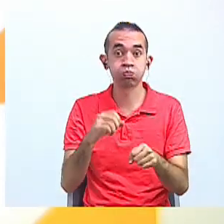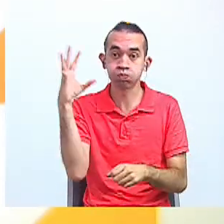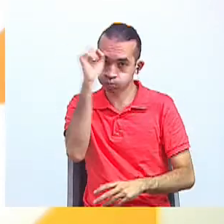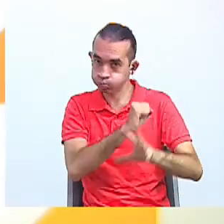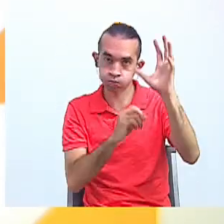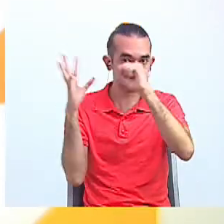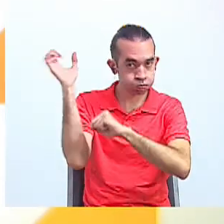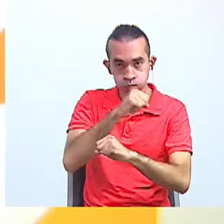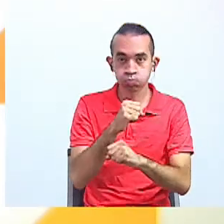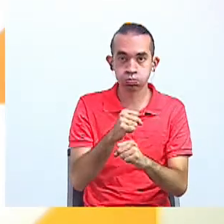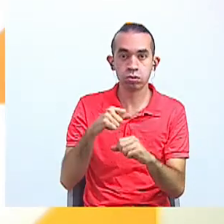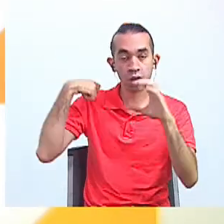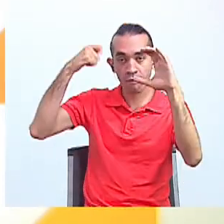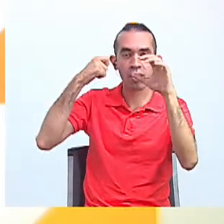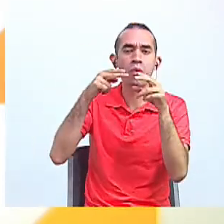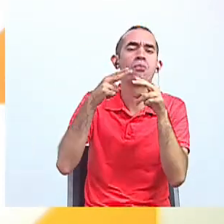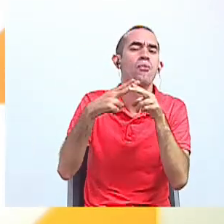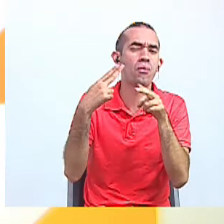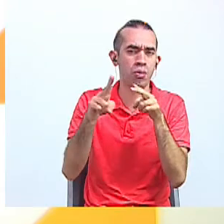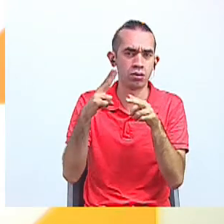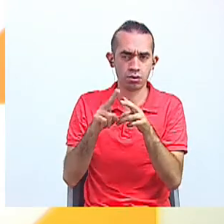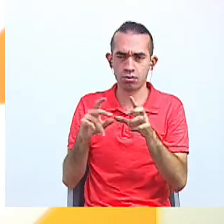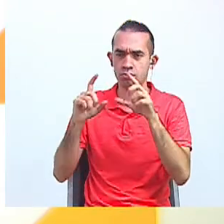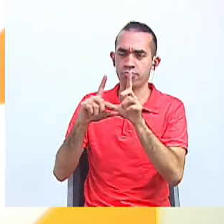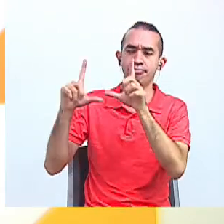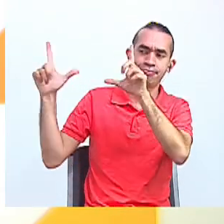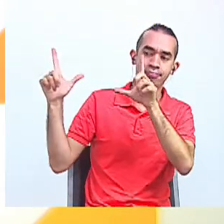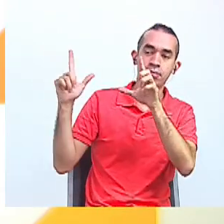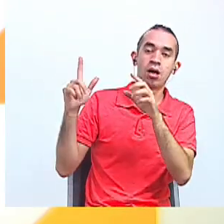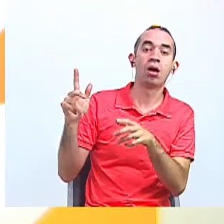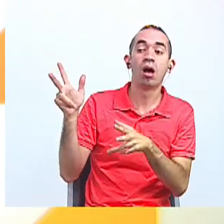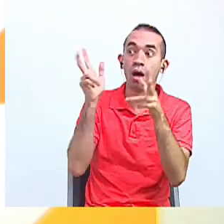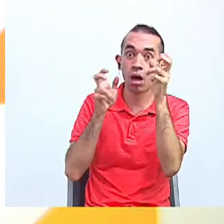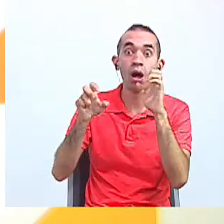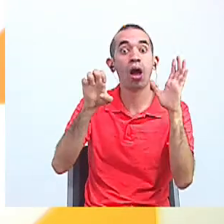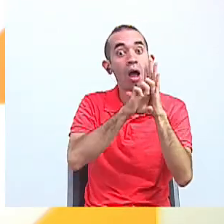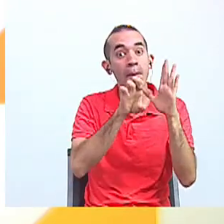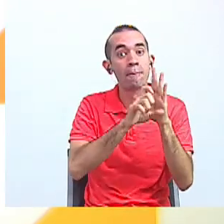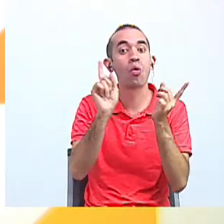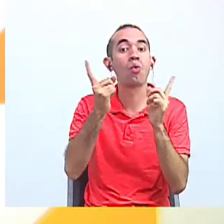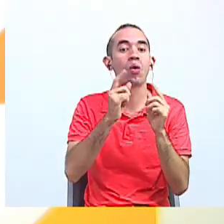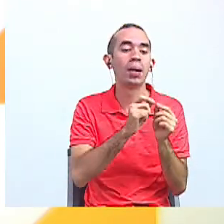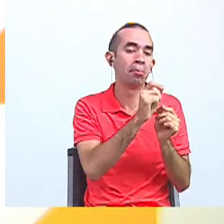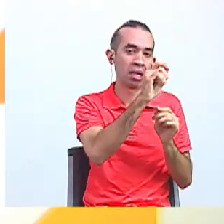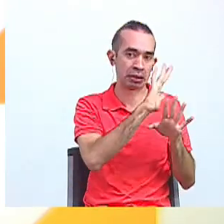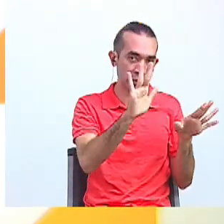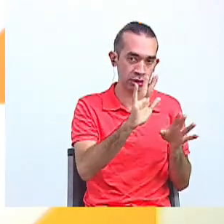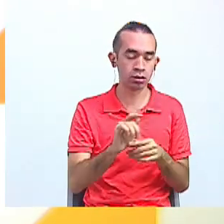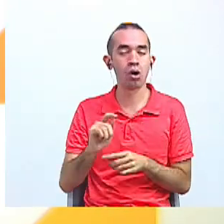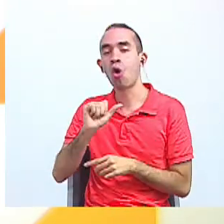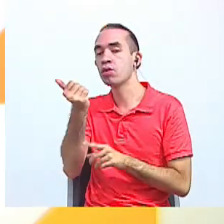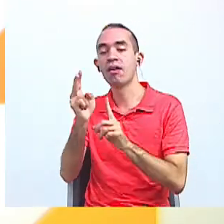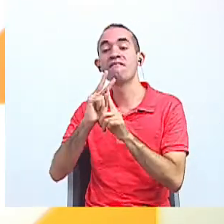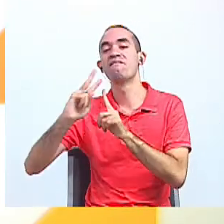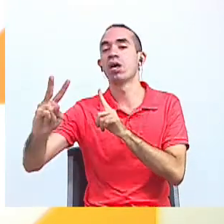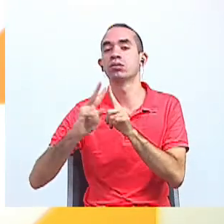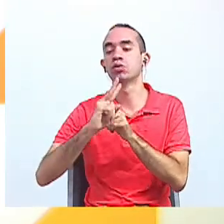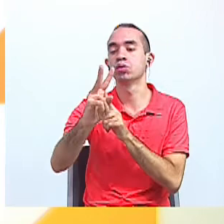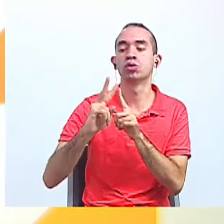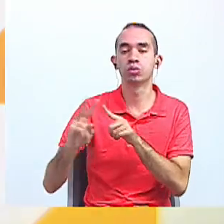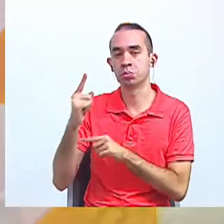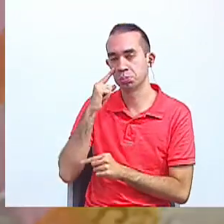identificar en este videito corto que les traje ejemplos de cantidades escalares y cantidades vectoriales.